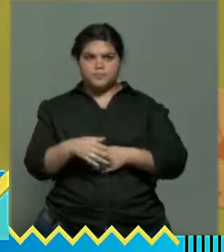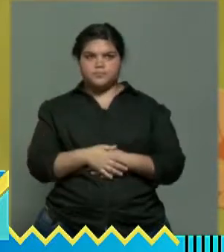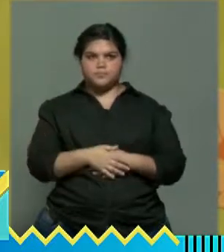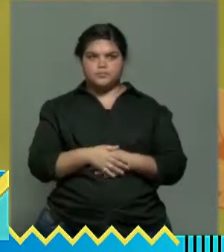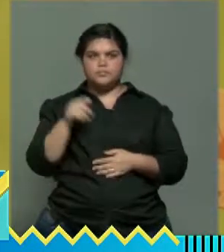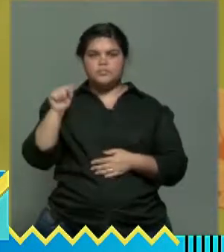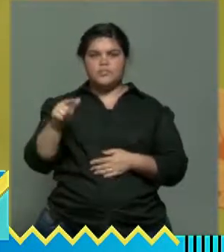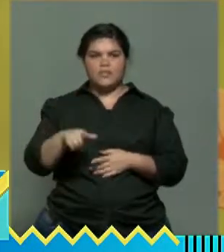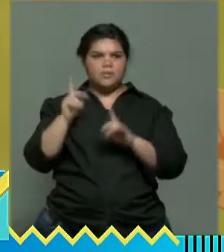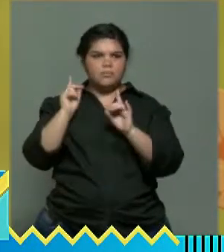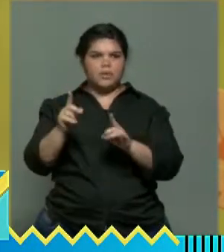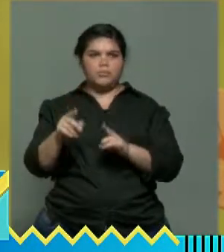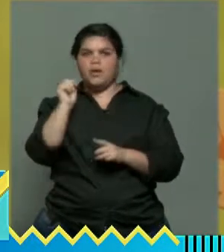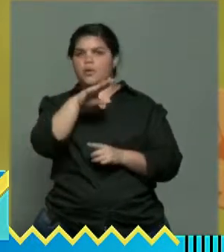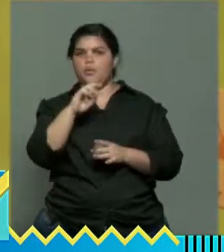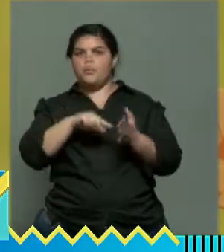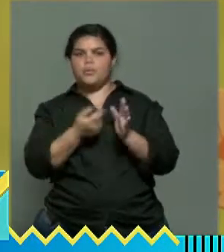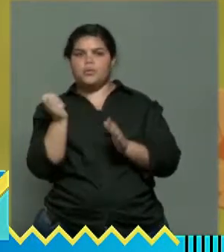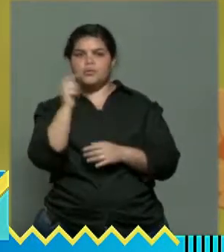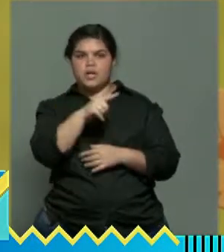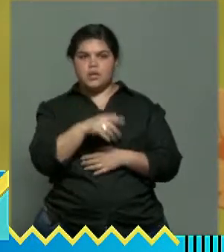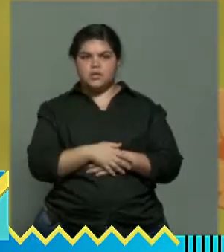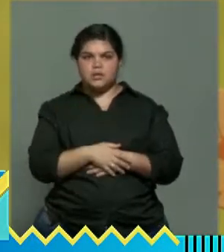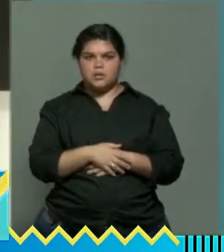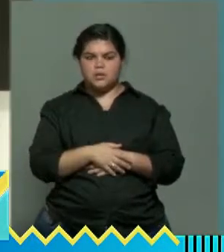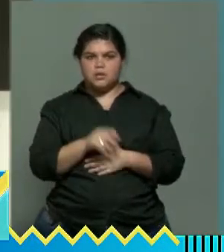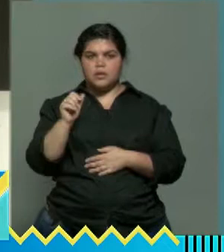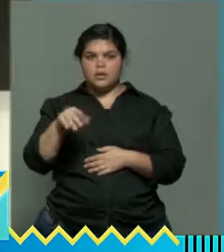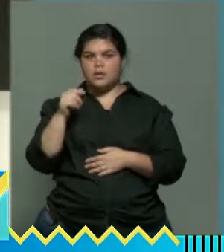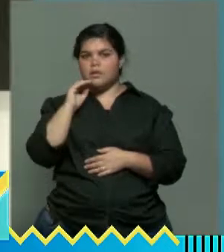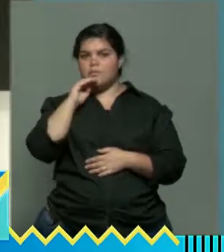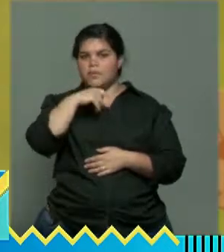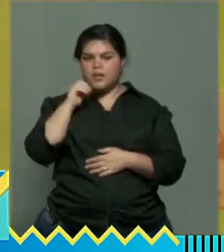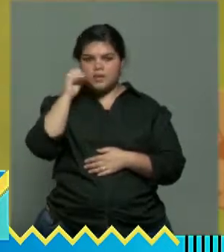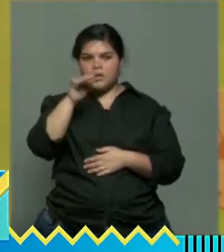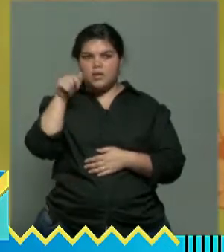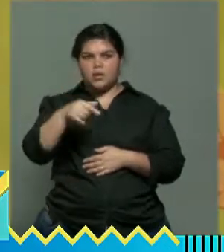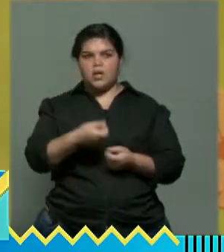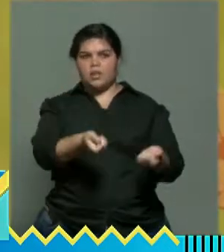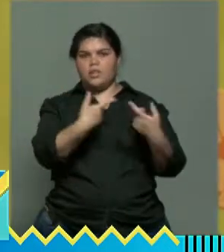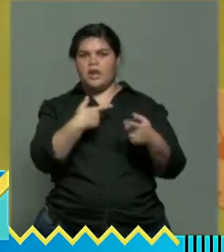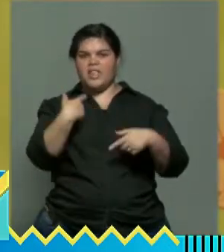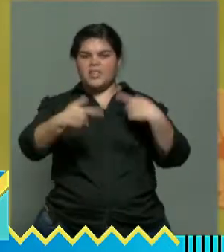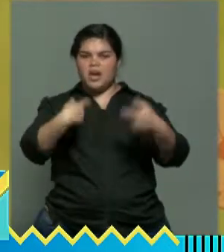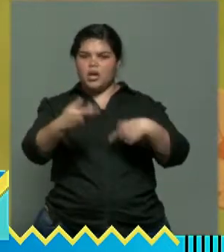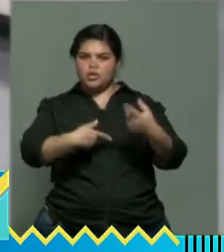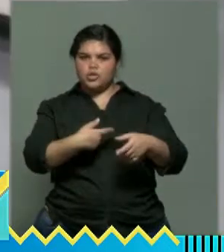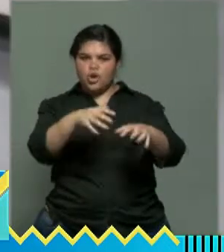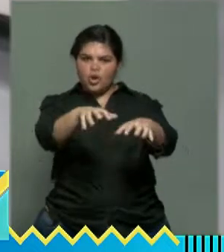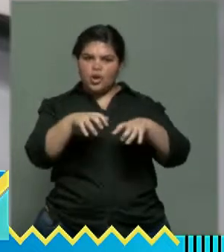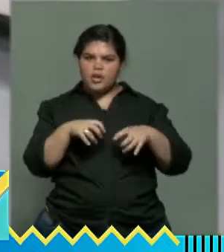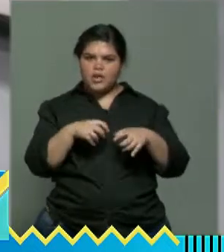de varios verdurazos en Buenos Aires, donde al sector viñatero lo atendió, o estará, o vino a Mendoza y entregó 200 tractores. Digo, al sector